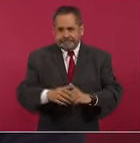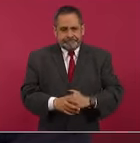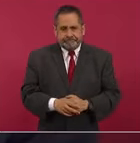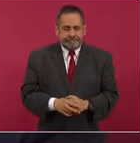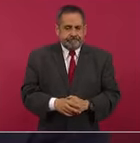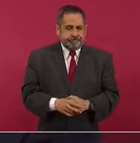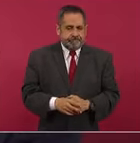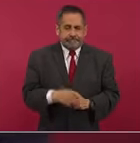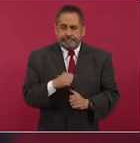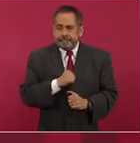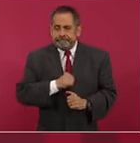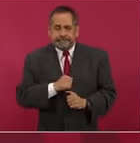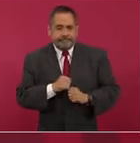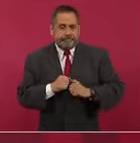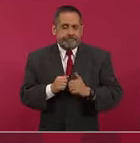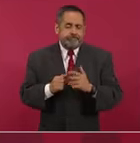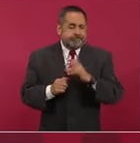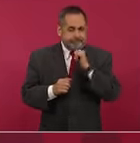que